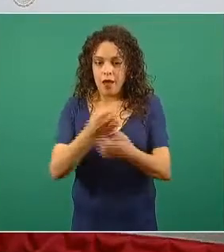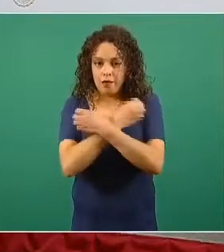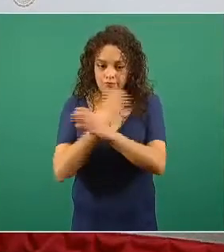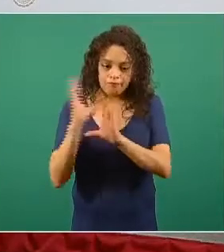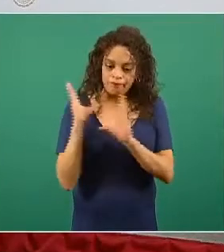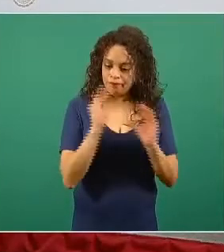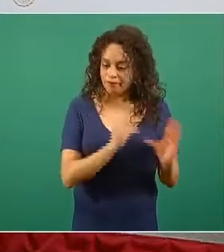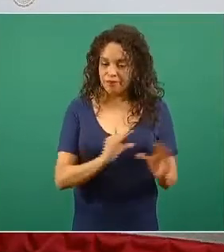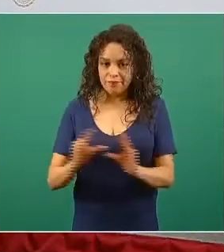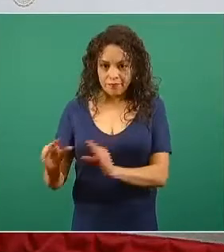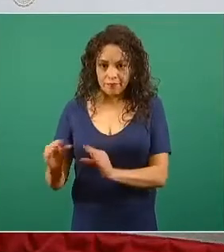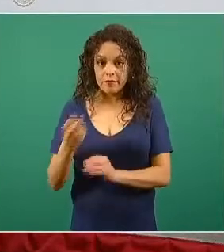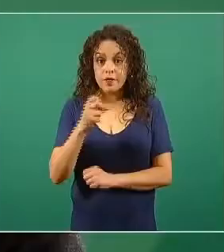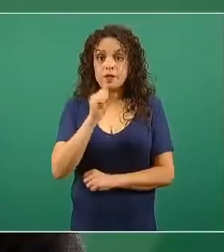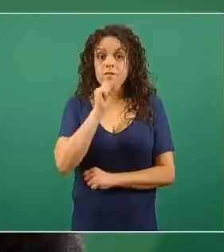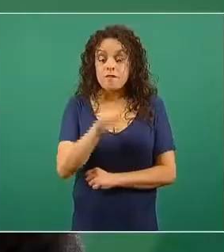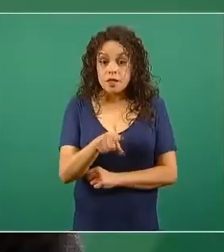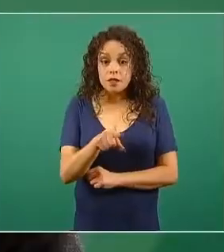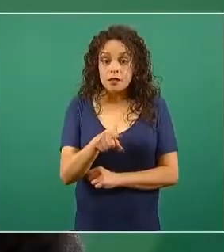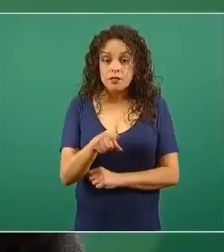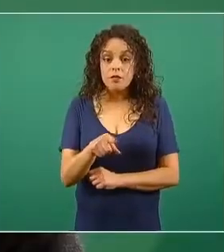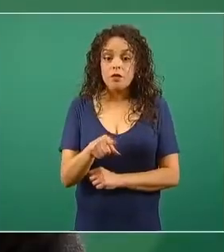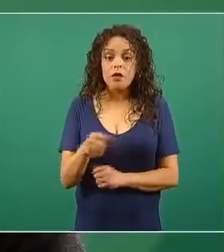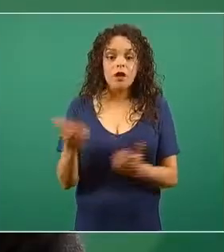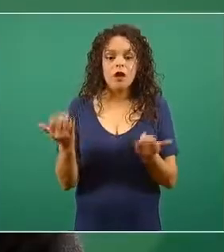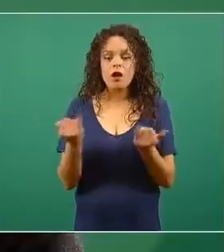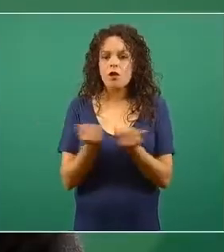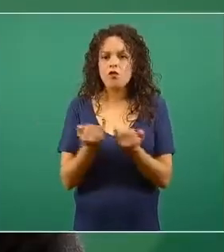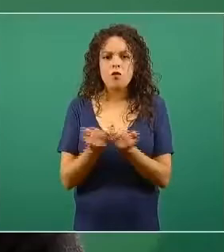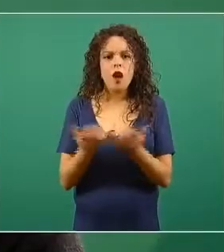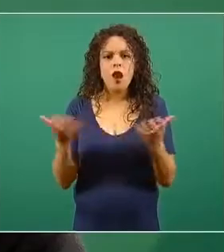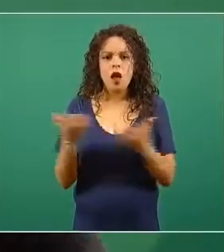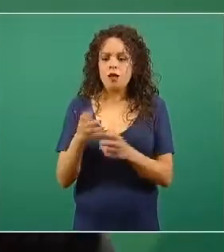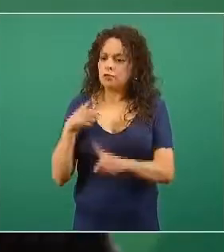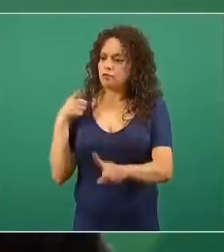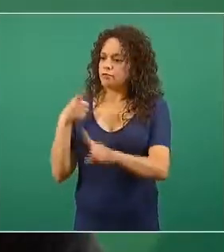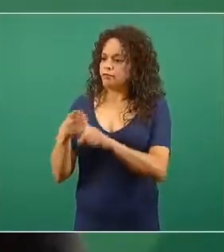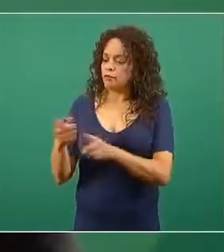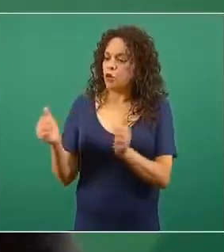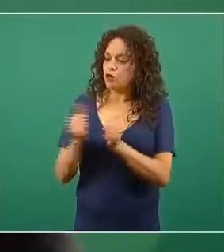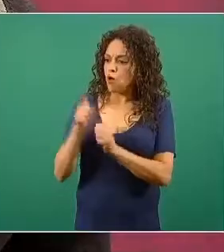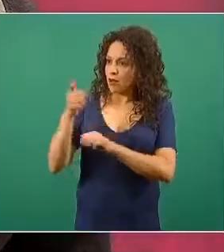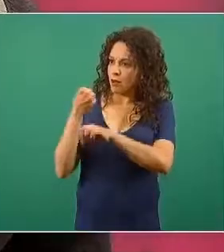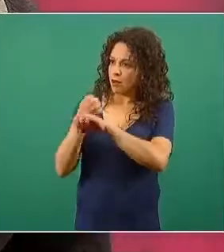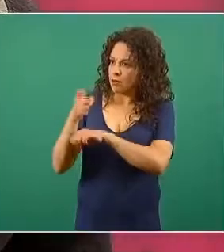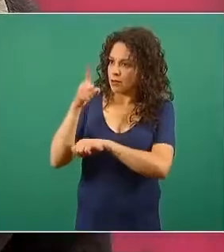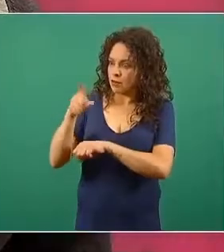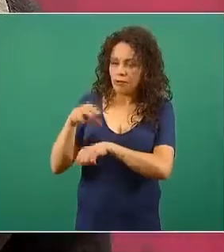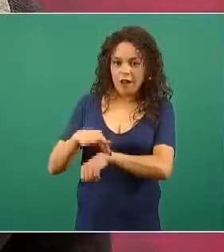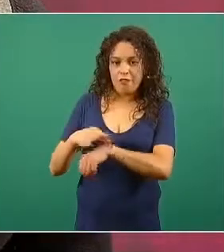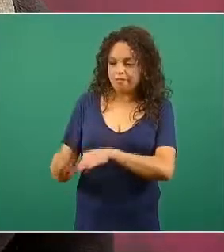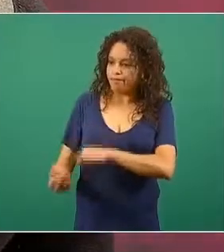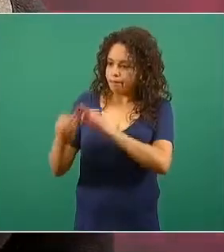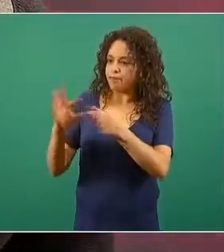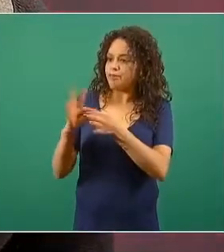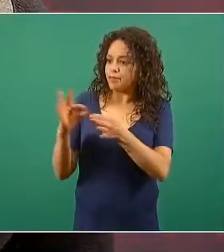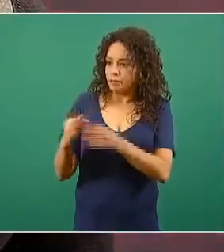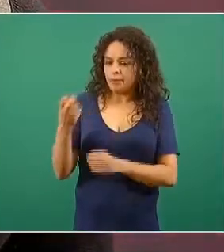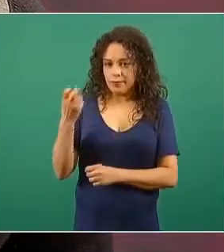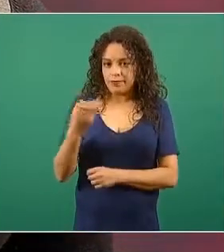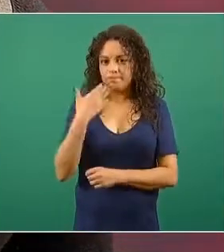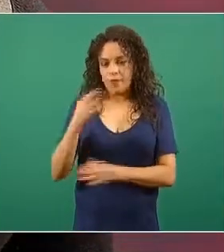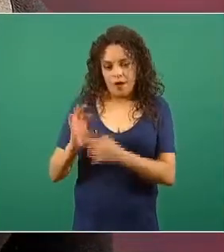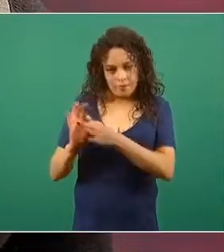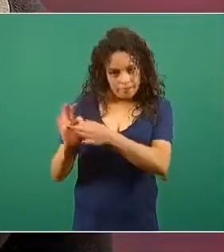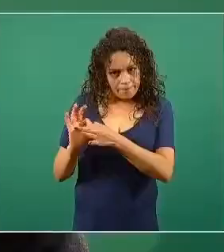lógicamente se trabajó y se trabaja de la manera directa con el Estado para poder tener toda esta relación. Si bien es cierto, se